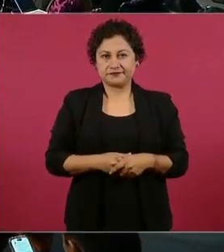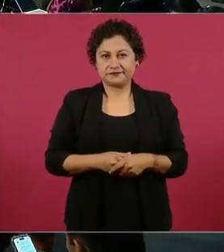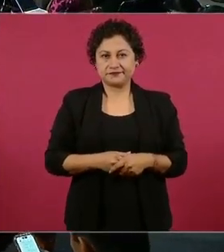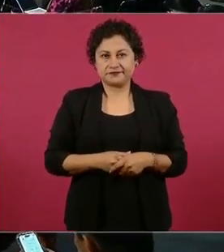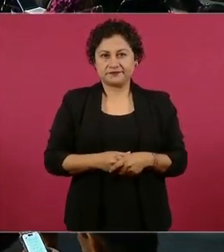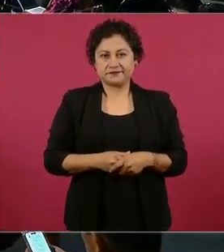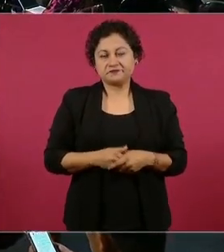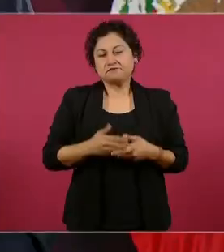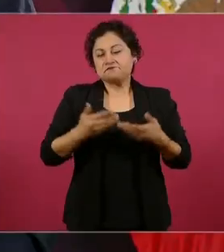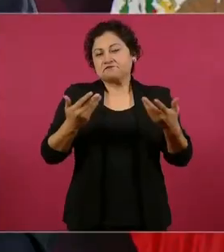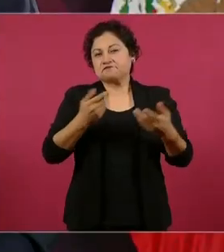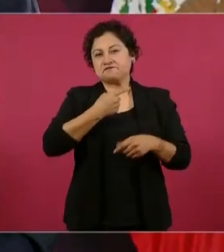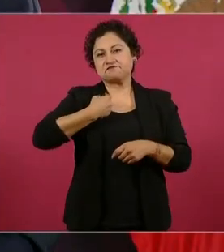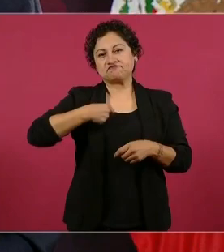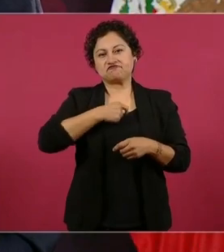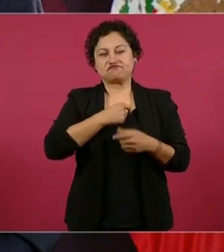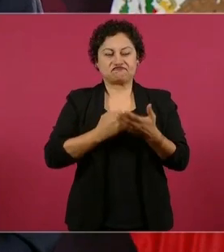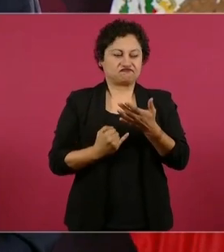como nos dé la gana.